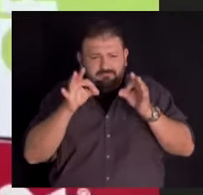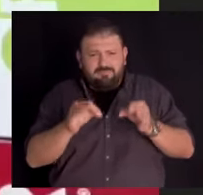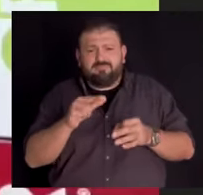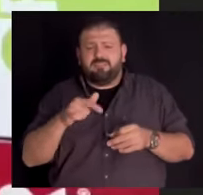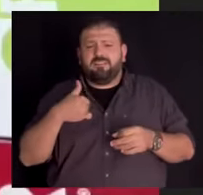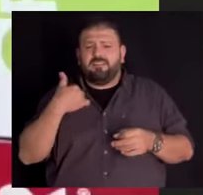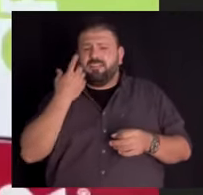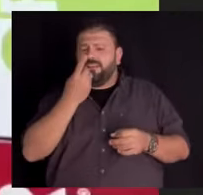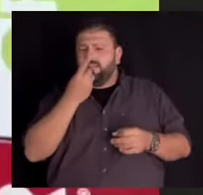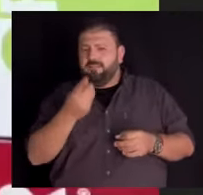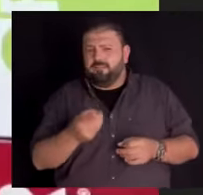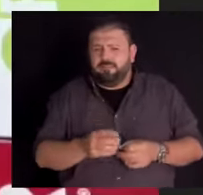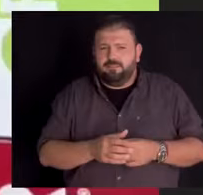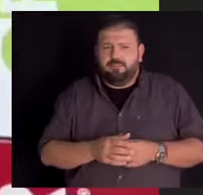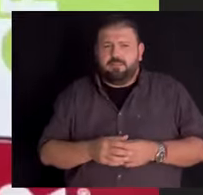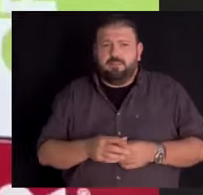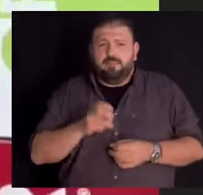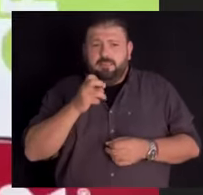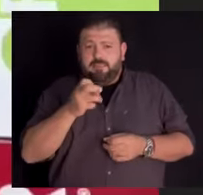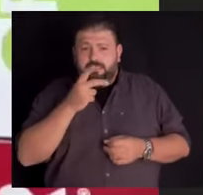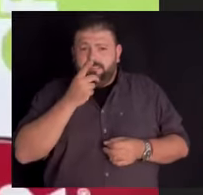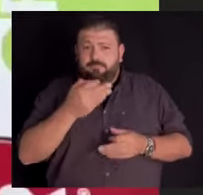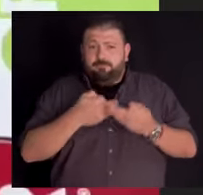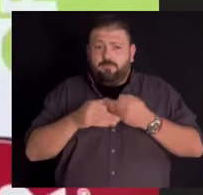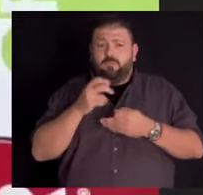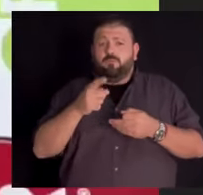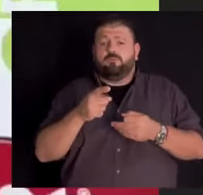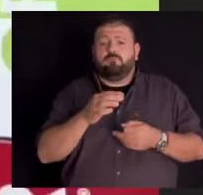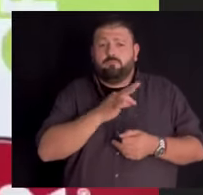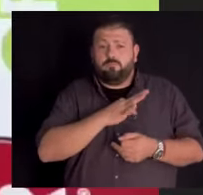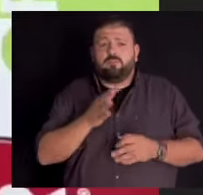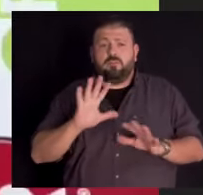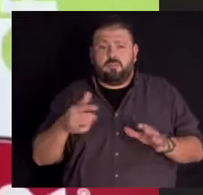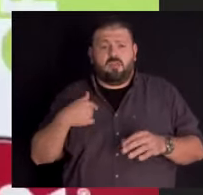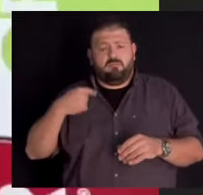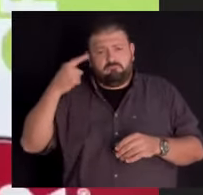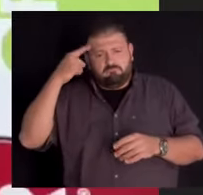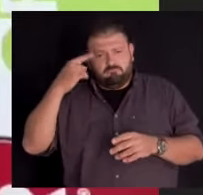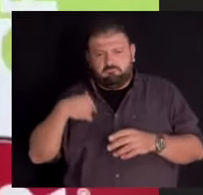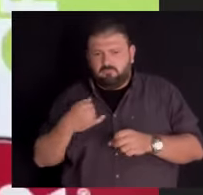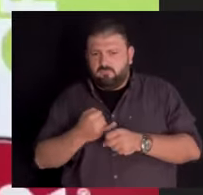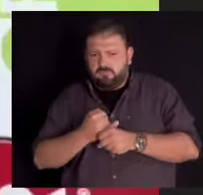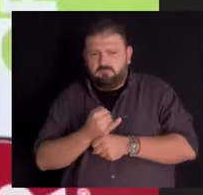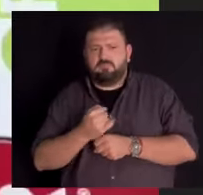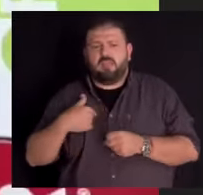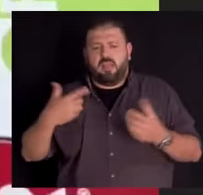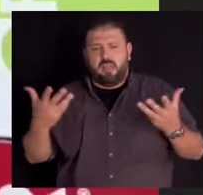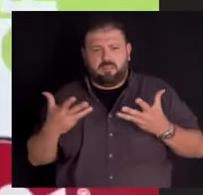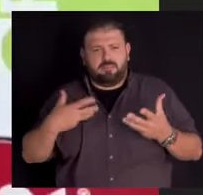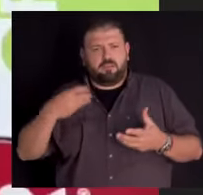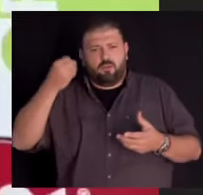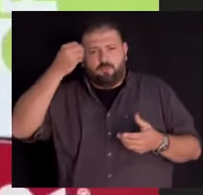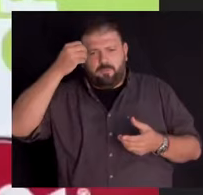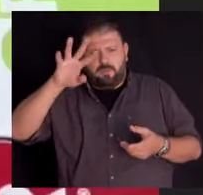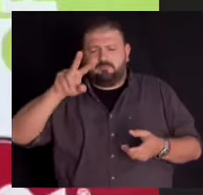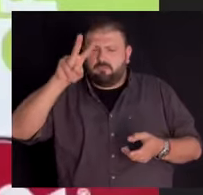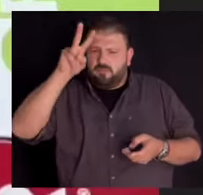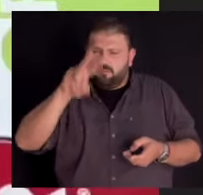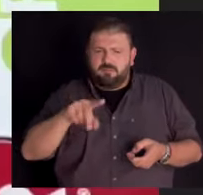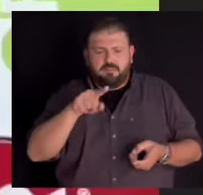esto? Es una de las patentes por las cuales yo tomé la decisión de hacer OmniLife, porque se me hizo